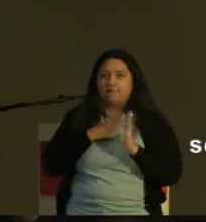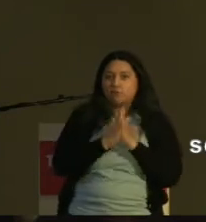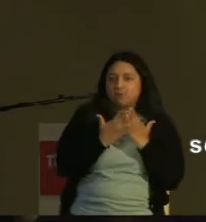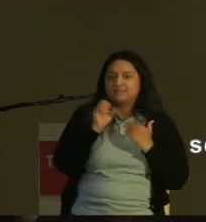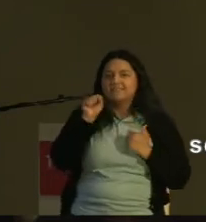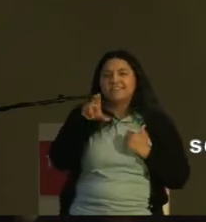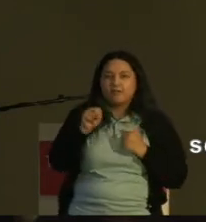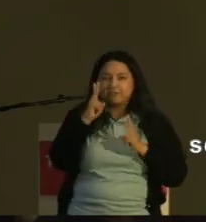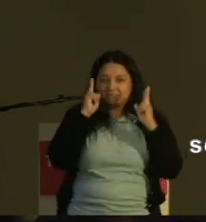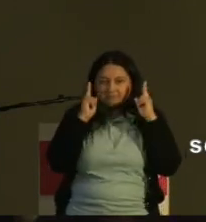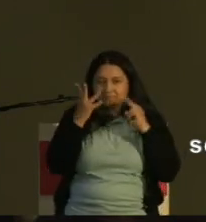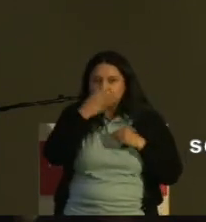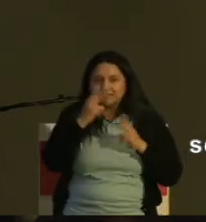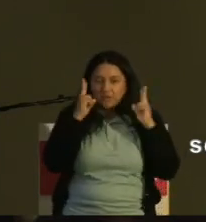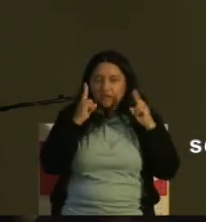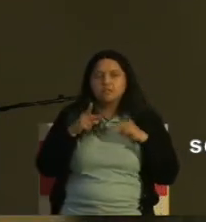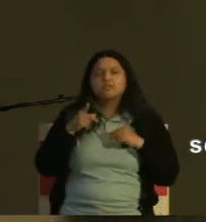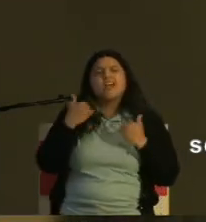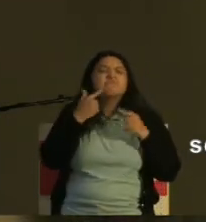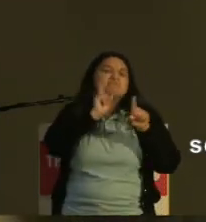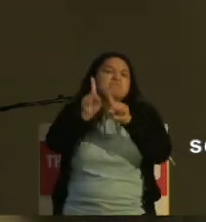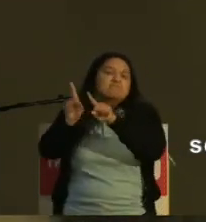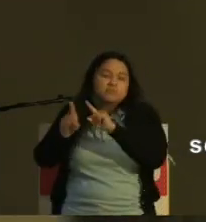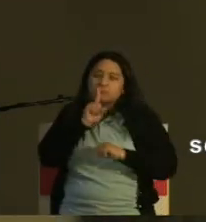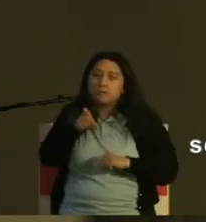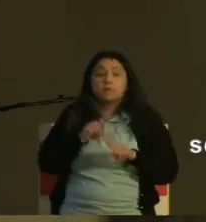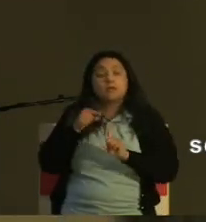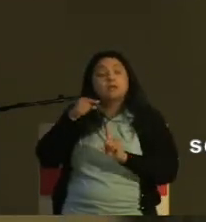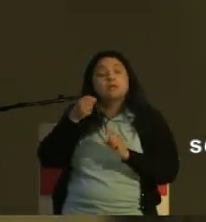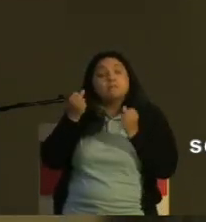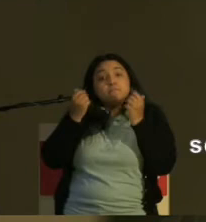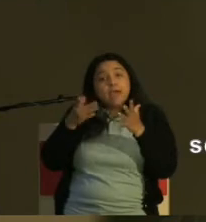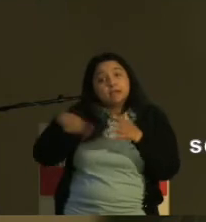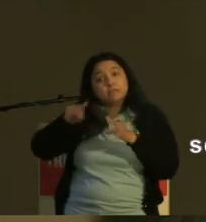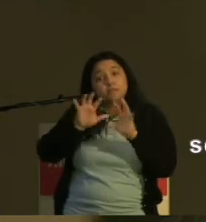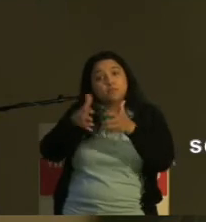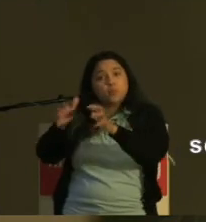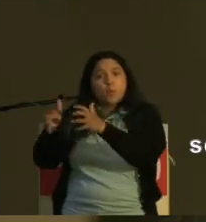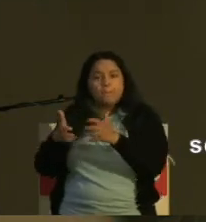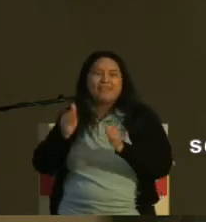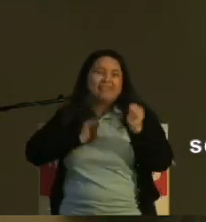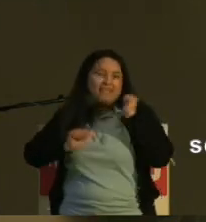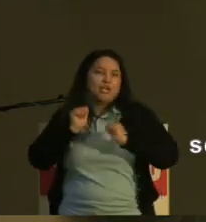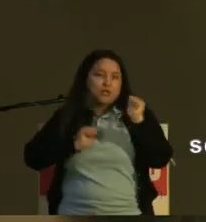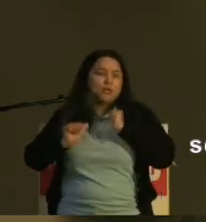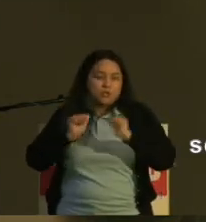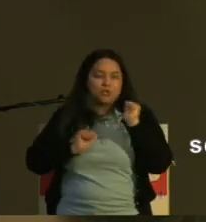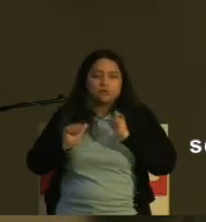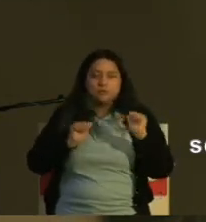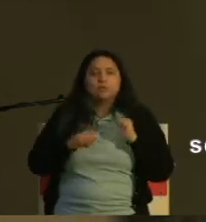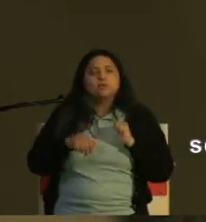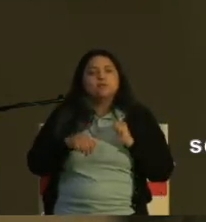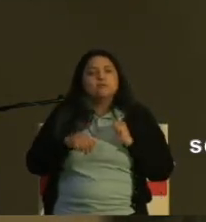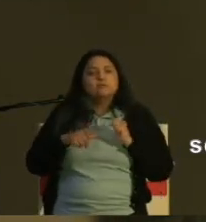Salón... Y Salón de Belleza también se han hecho varias. Pero muchas han respetado en teatro, mal, lo han hecho mal,